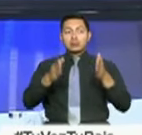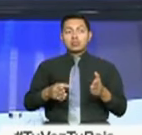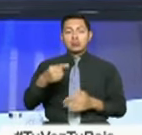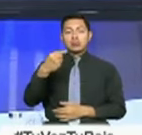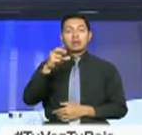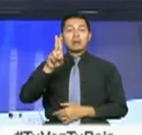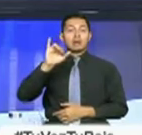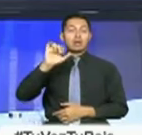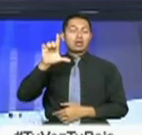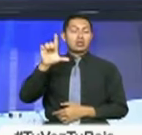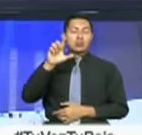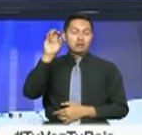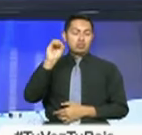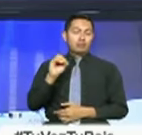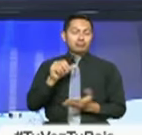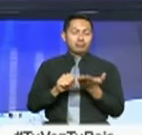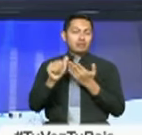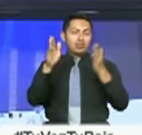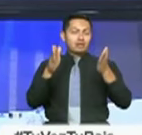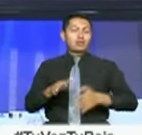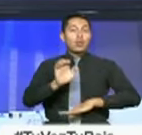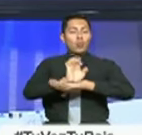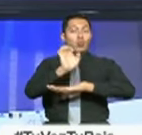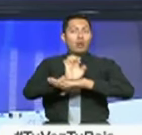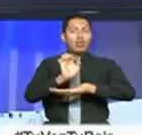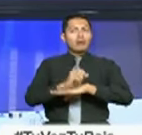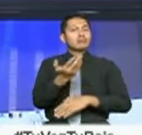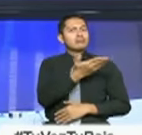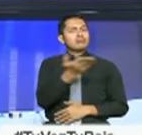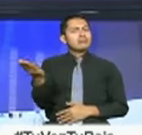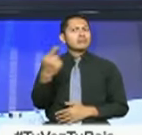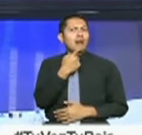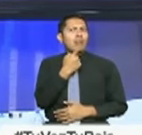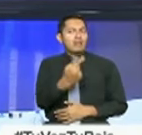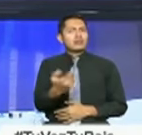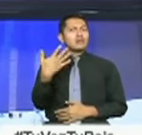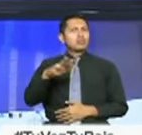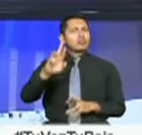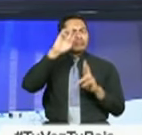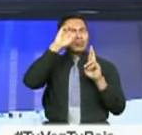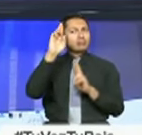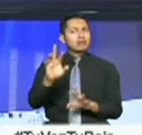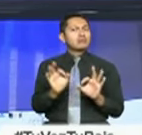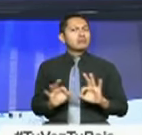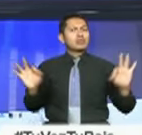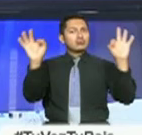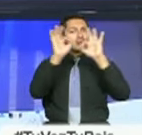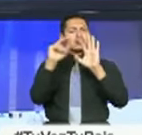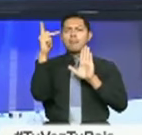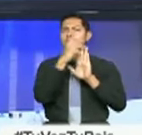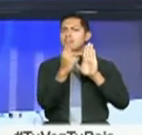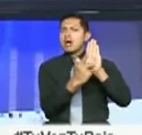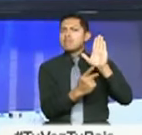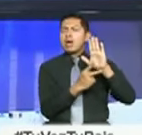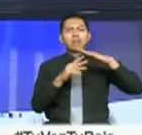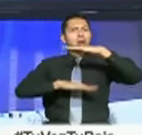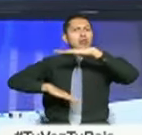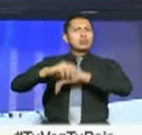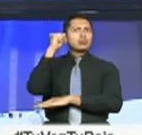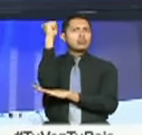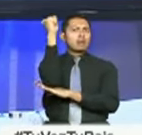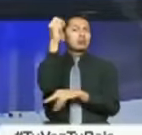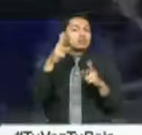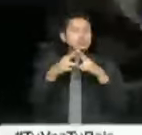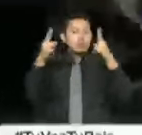los Países No Alineados es un espacio multilateral para fortalecer el respeto y cumplimiento de los principios básicos de los derechos